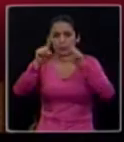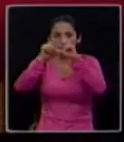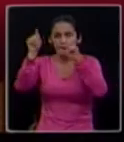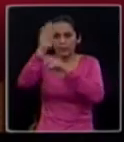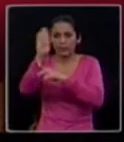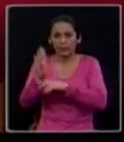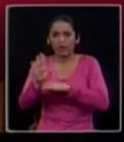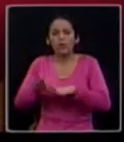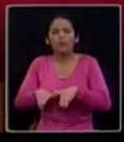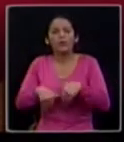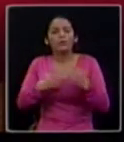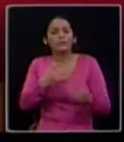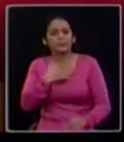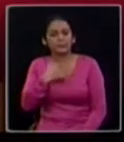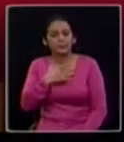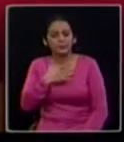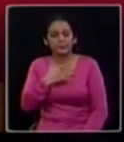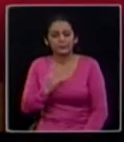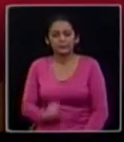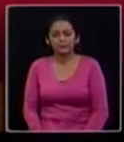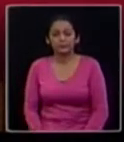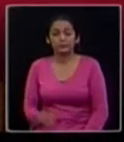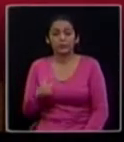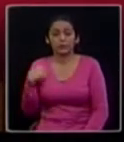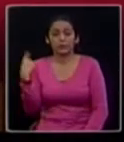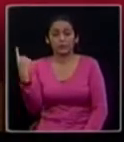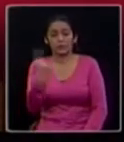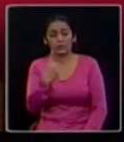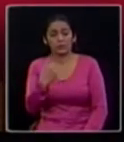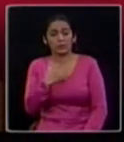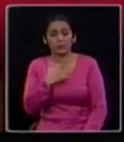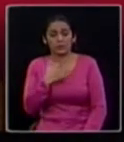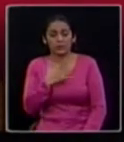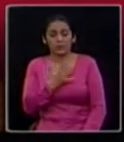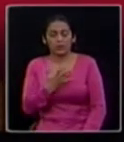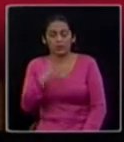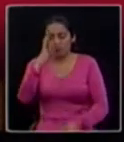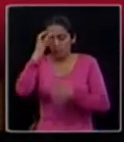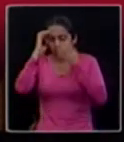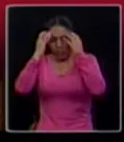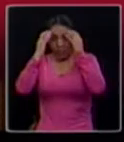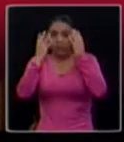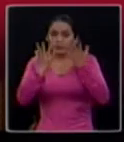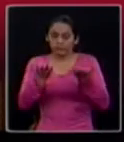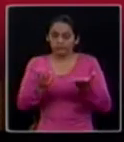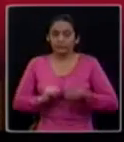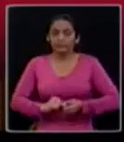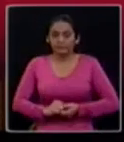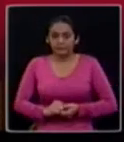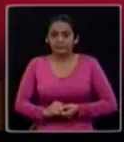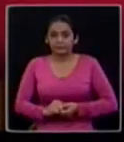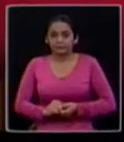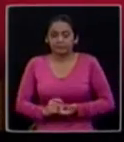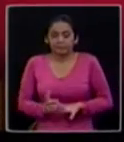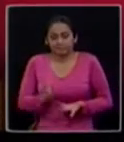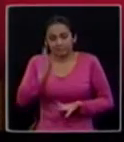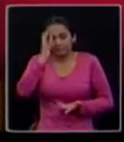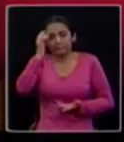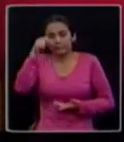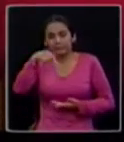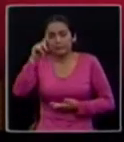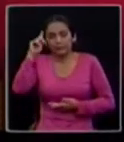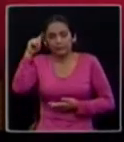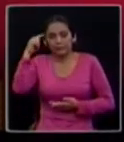Bueno, Javier, creo que el sentir de toda la ciudadanía, creo que todos estamos preocupados, pero sobre todo por la institucionalidad del país. Creo